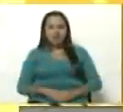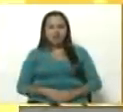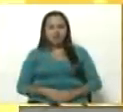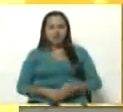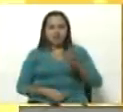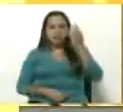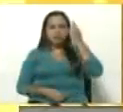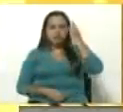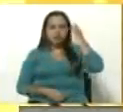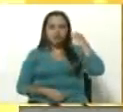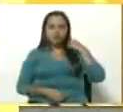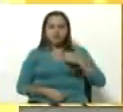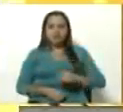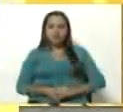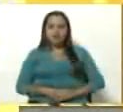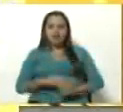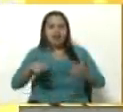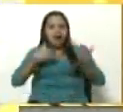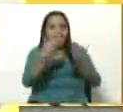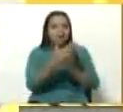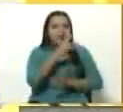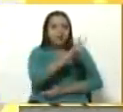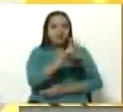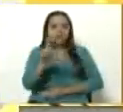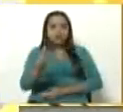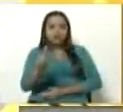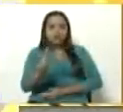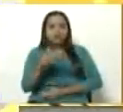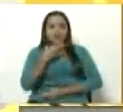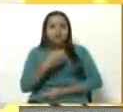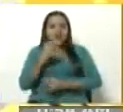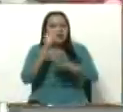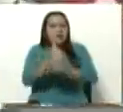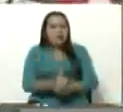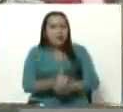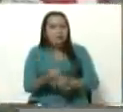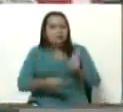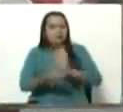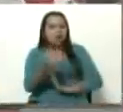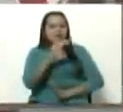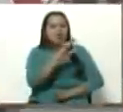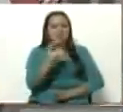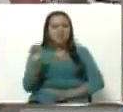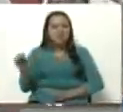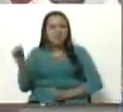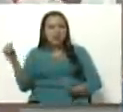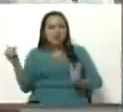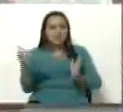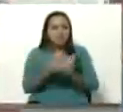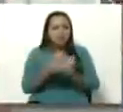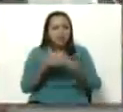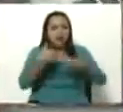de diciembre aspiramos llegar a 300 mil hectáreas sembradas en Guárico, más del